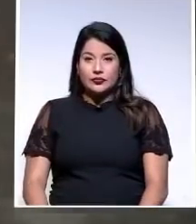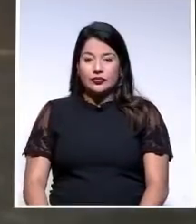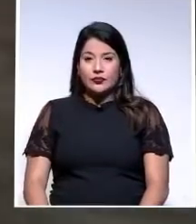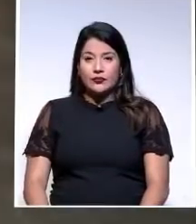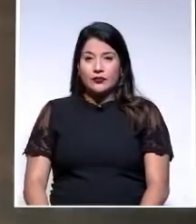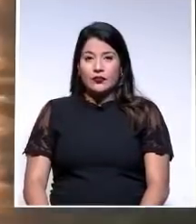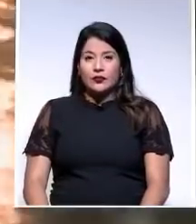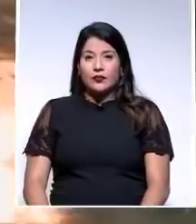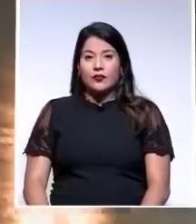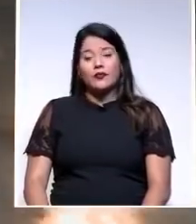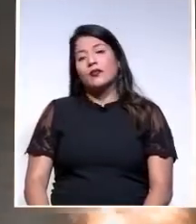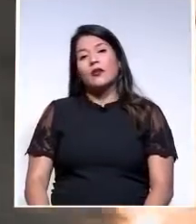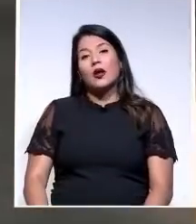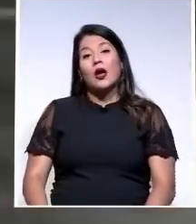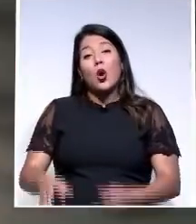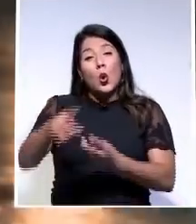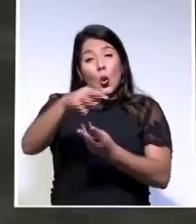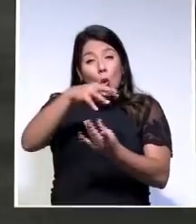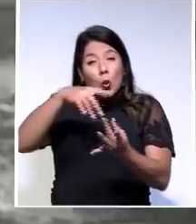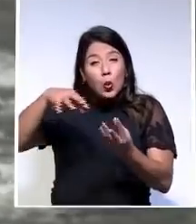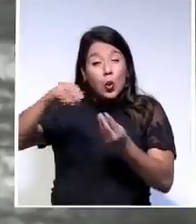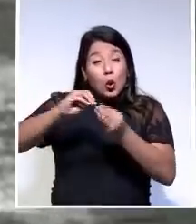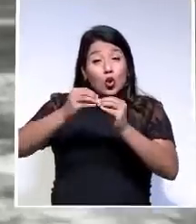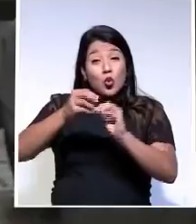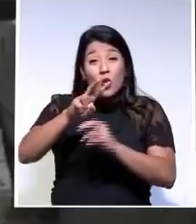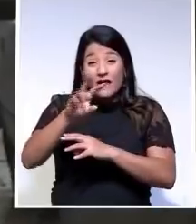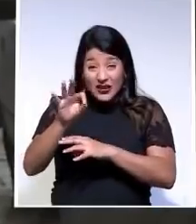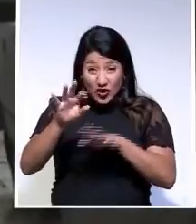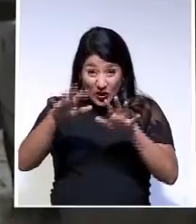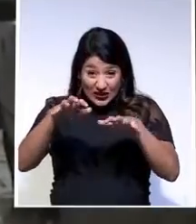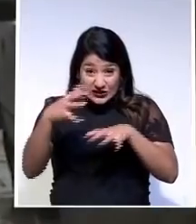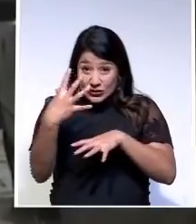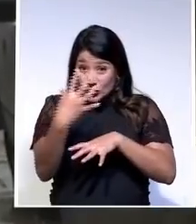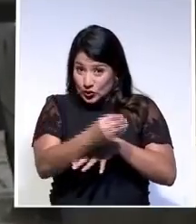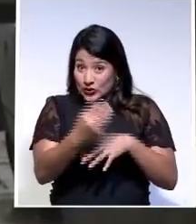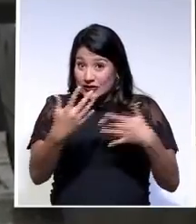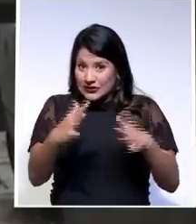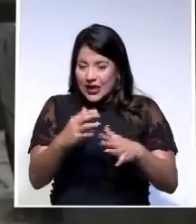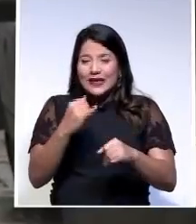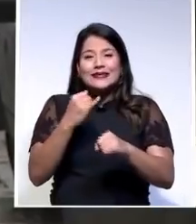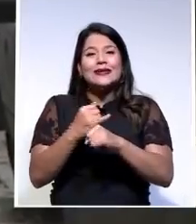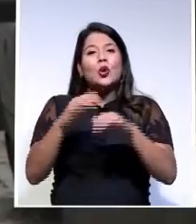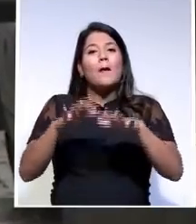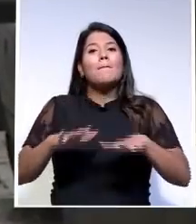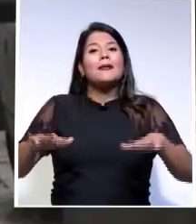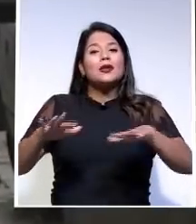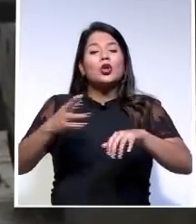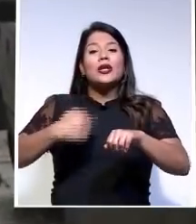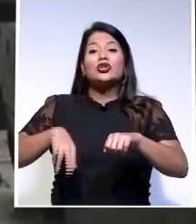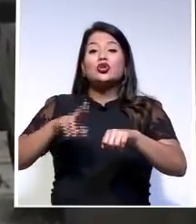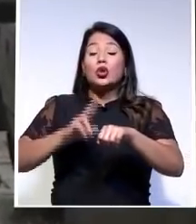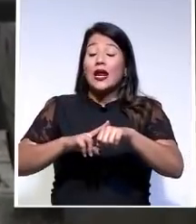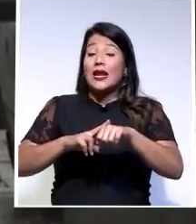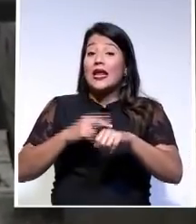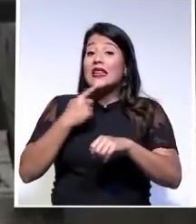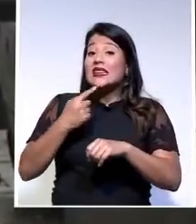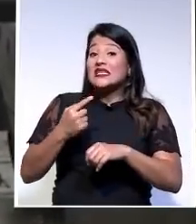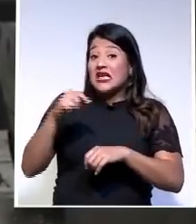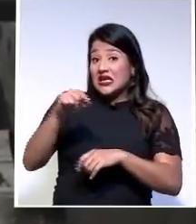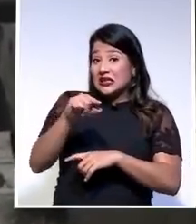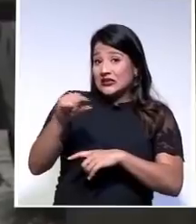Luego del paso de la onda tropical número 29 por el país, este lunes el Instituto Meteorológico Nacional pronostica para esta